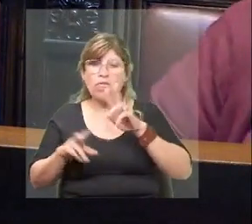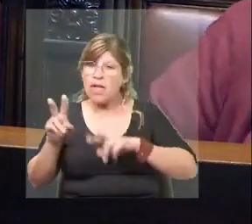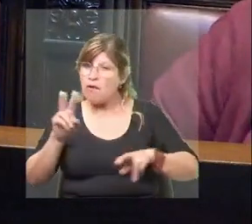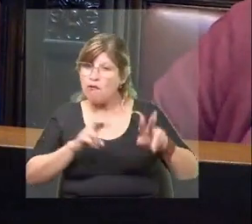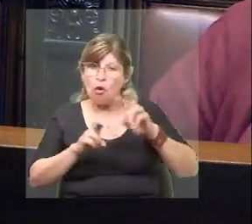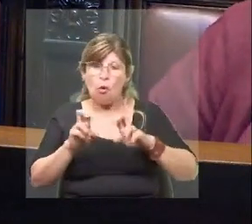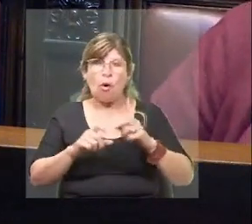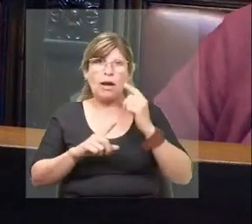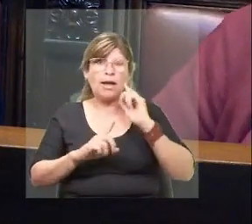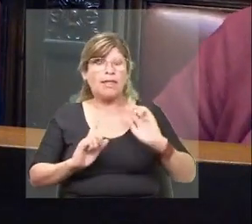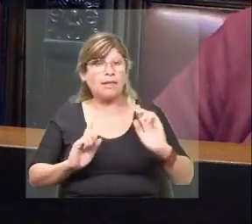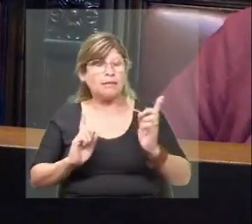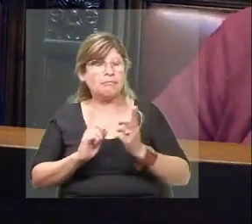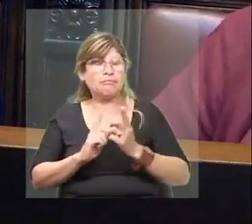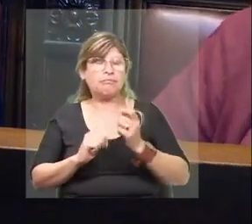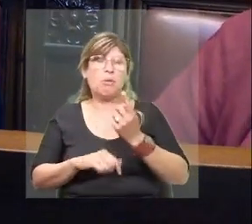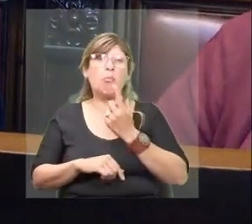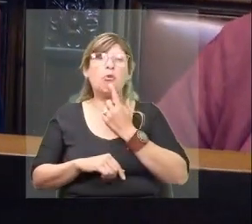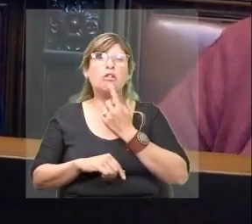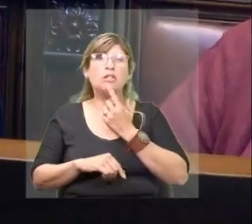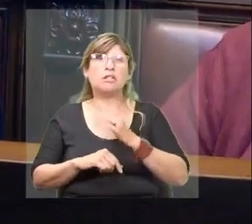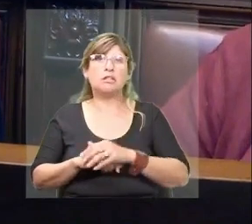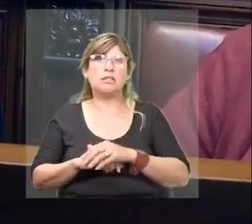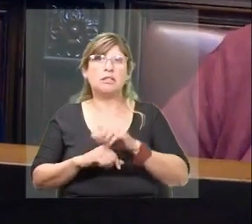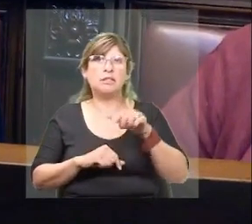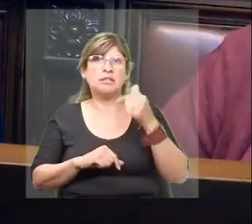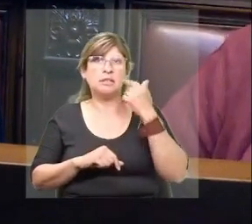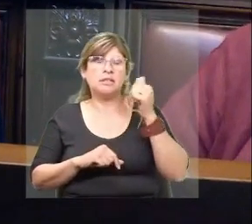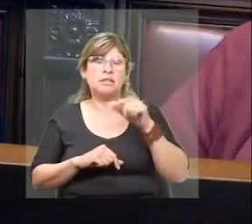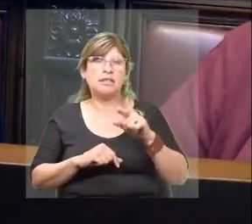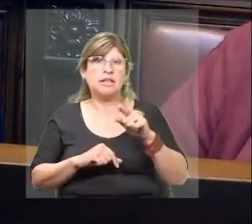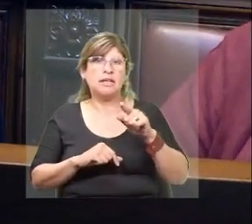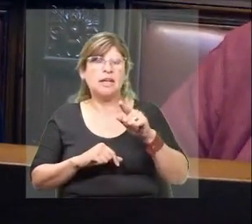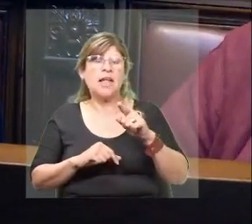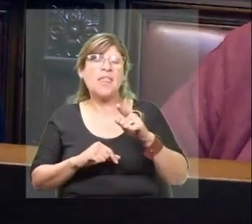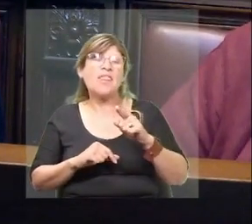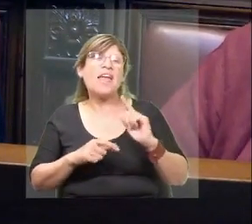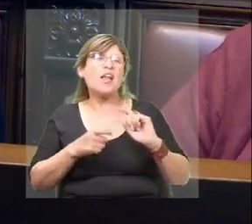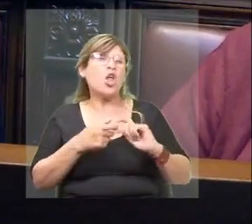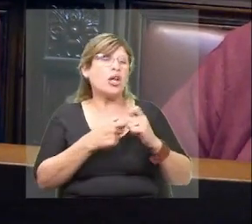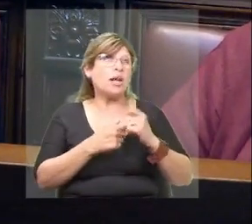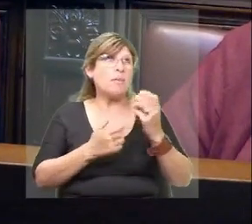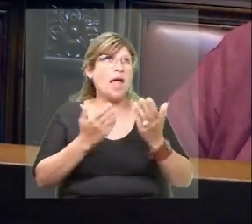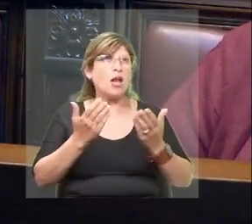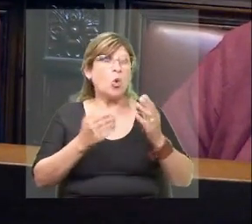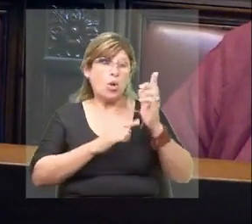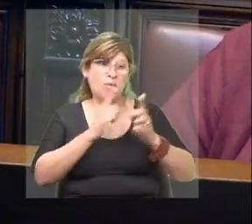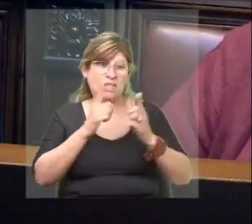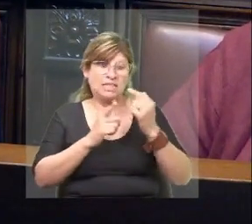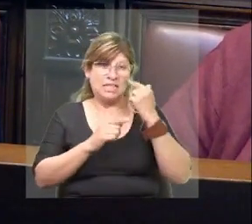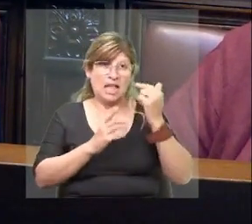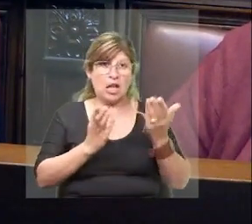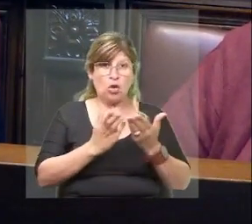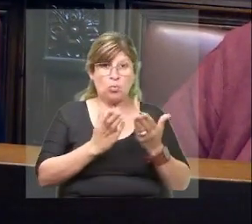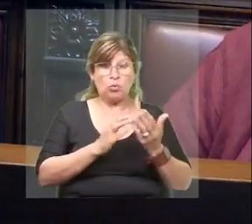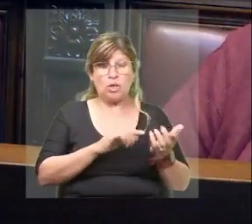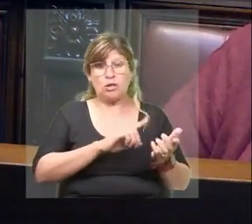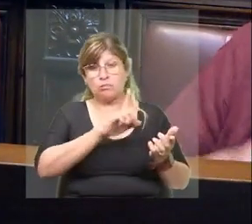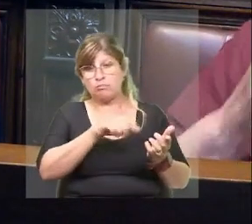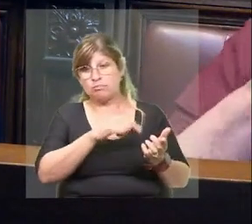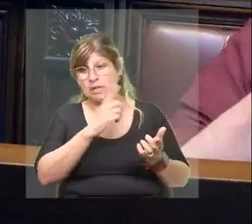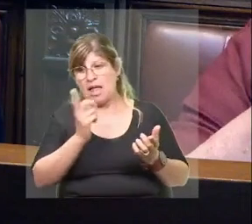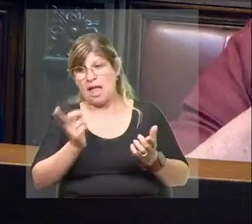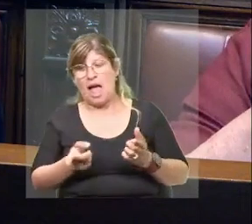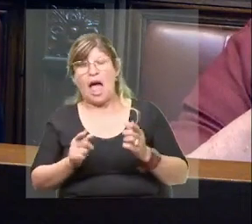de la síntesis política, desde los albores del ámbito gremial universitario a la plenitud